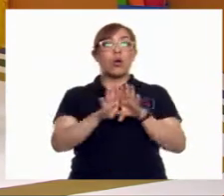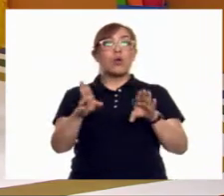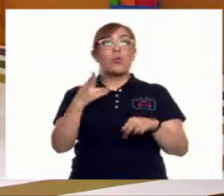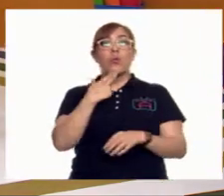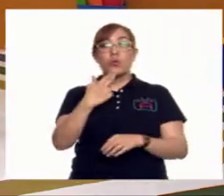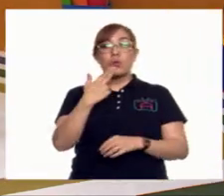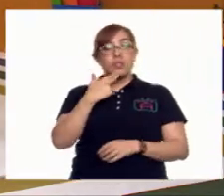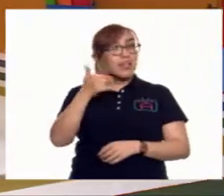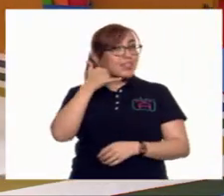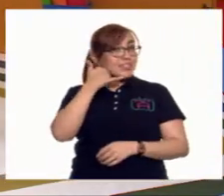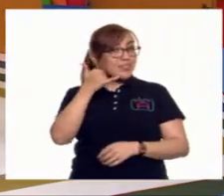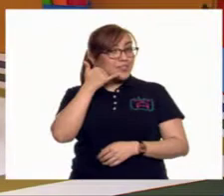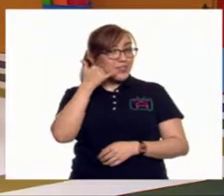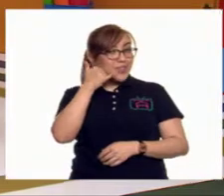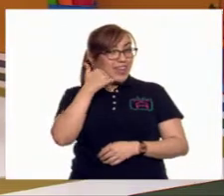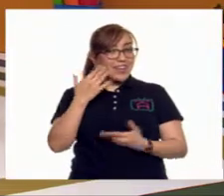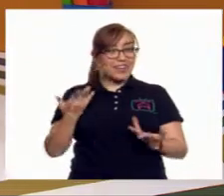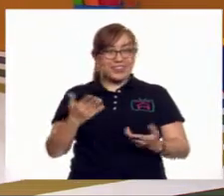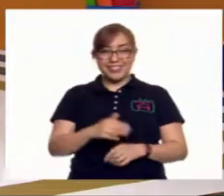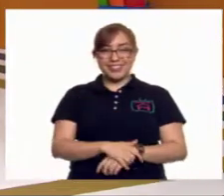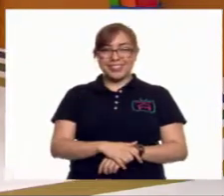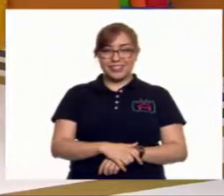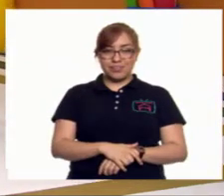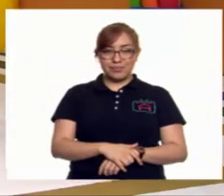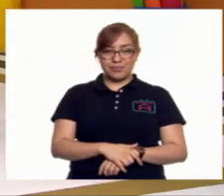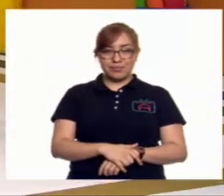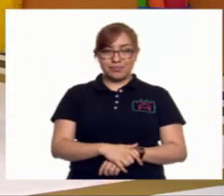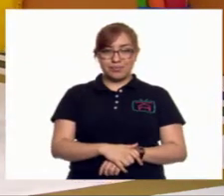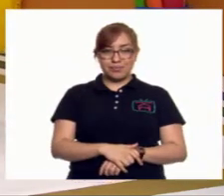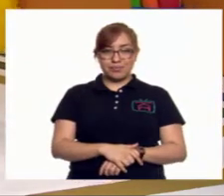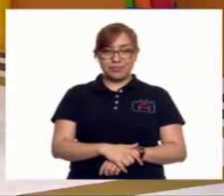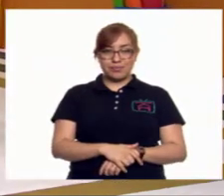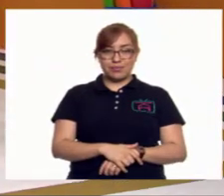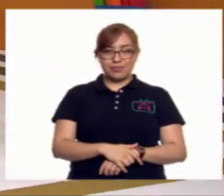bien. ¿No? De acuerdo. Ahí voy. A ver, hijo.